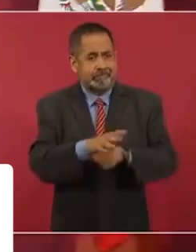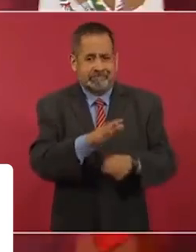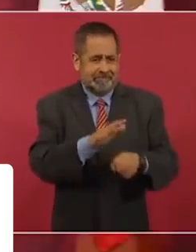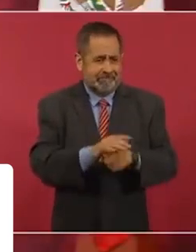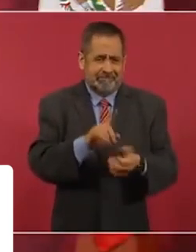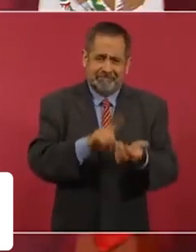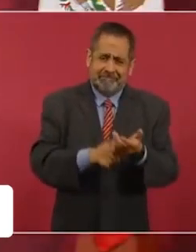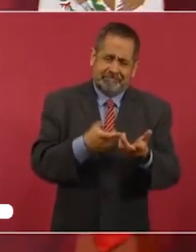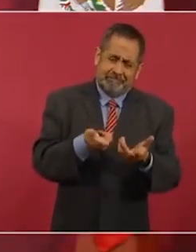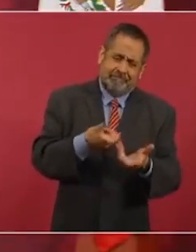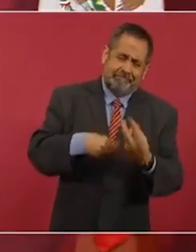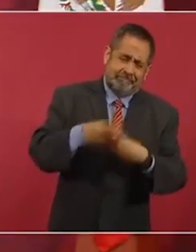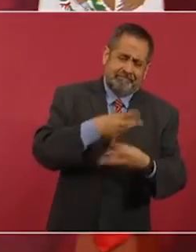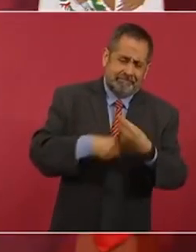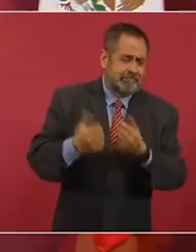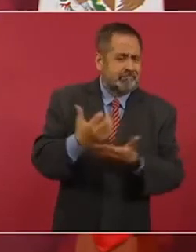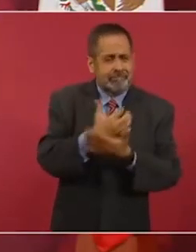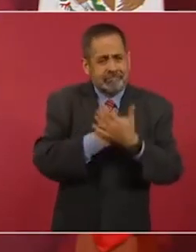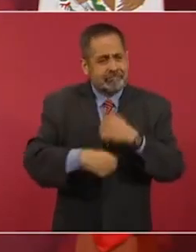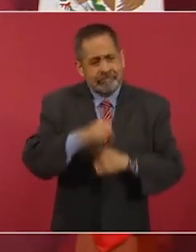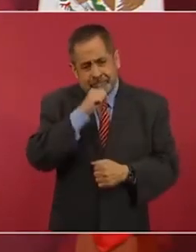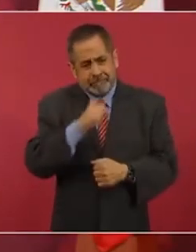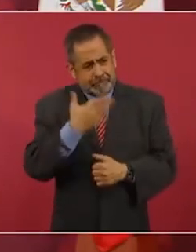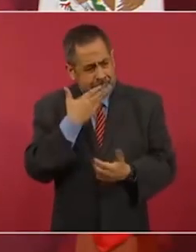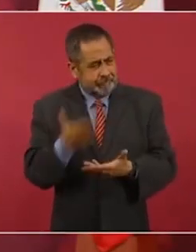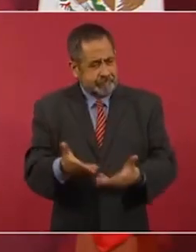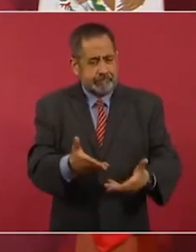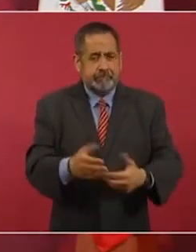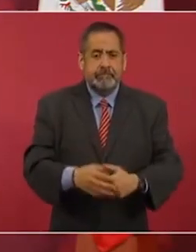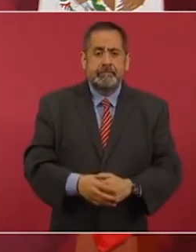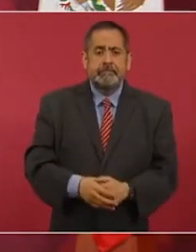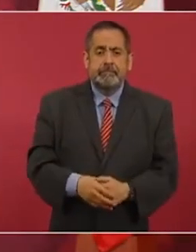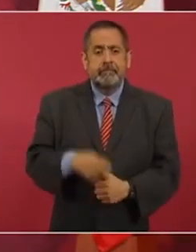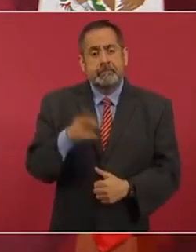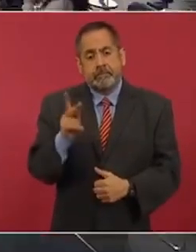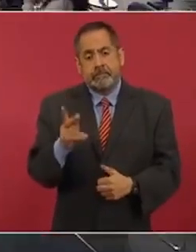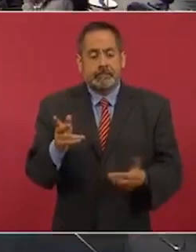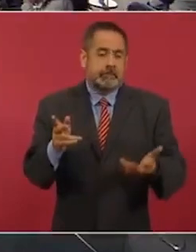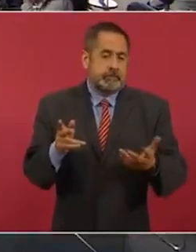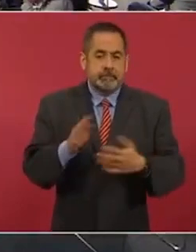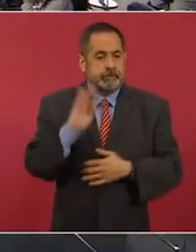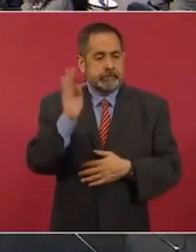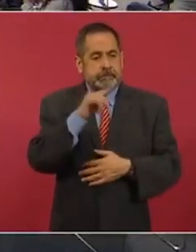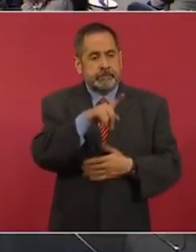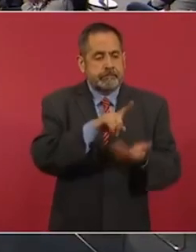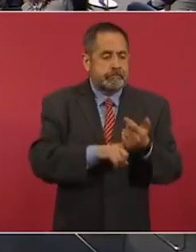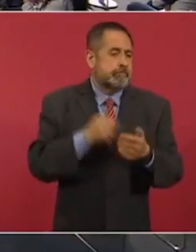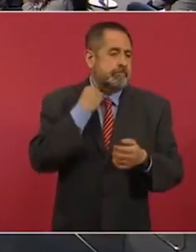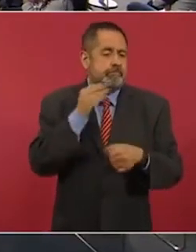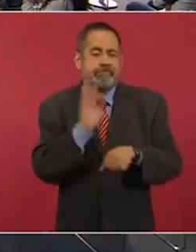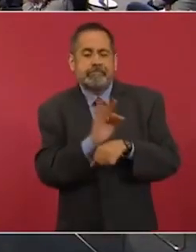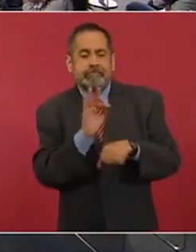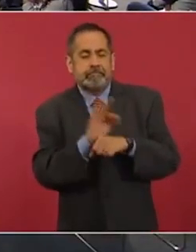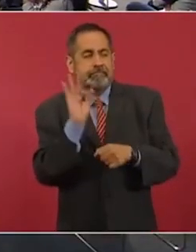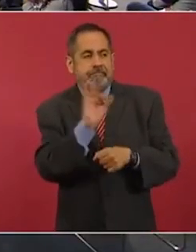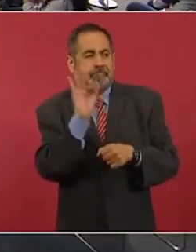garantizado el que les va a ir bien en el proyecto, pero a lo mejor los están mal